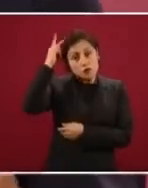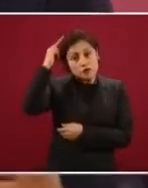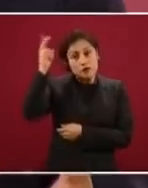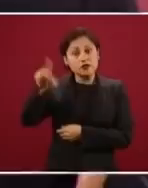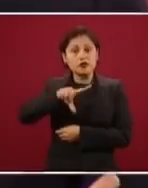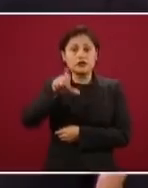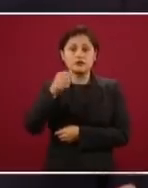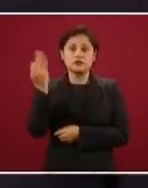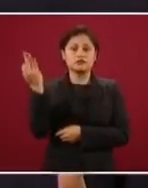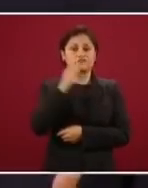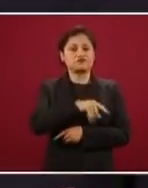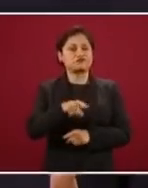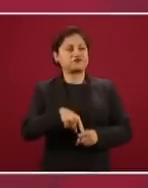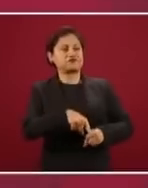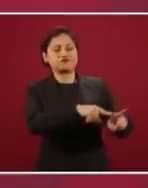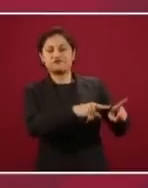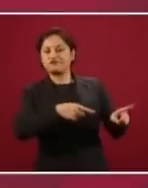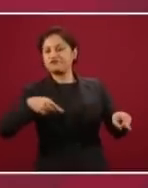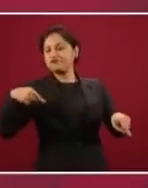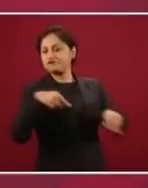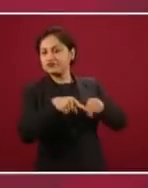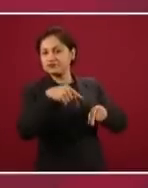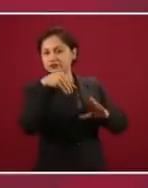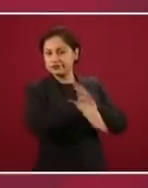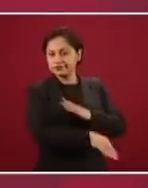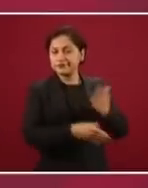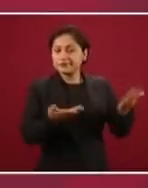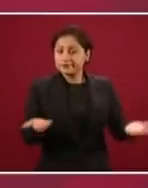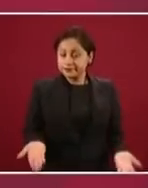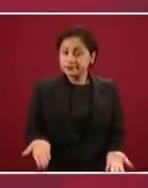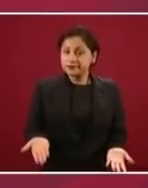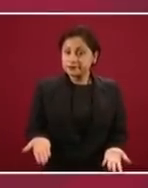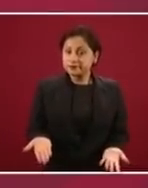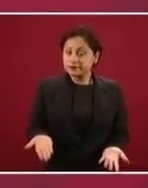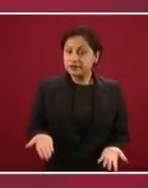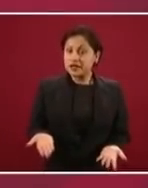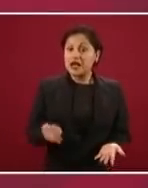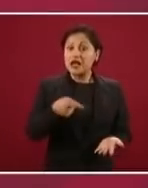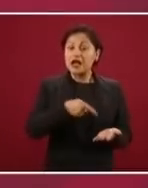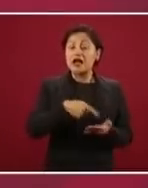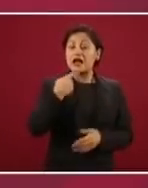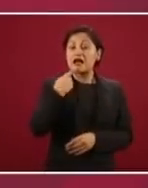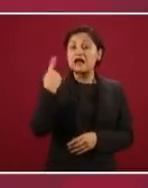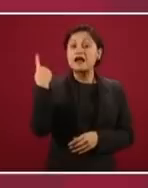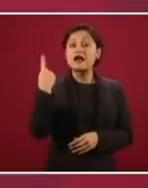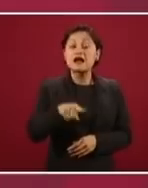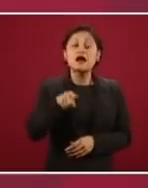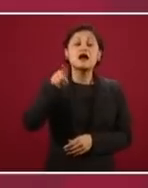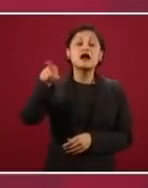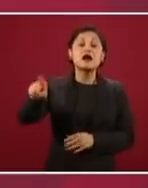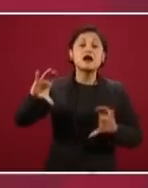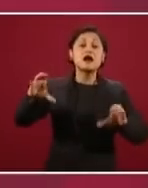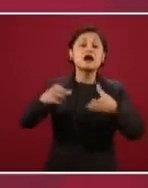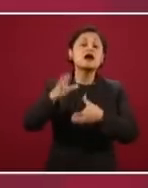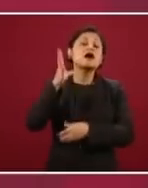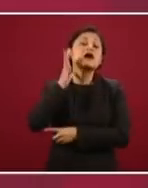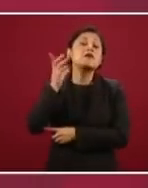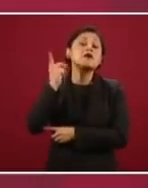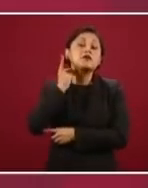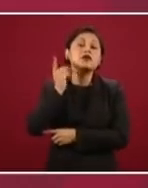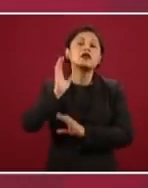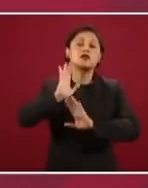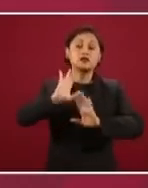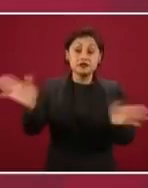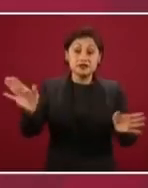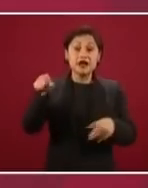y el expediente aunque ya está en la cámara de diputados ya se ha integrado la comisión